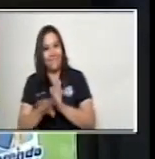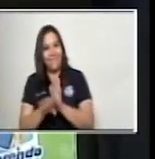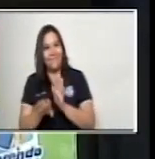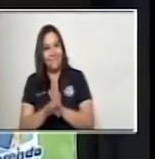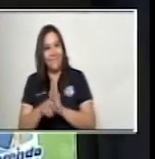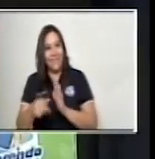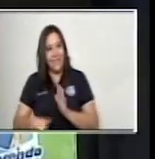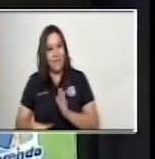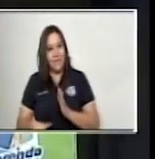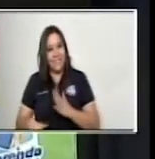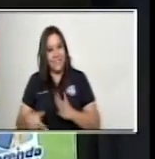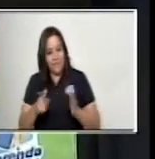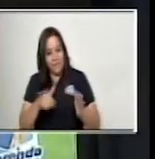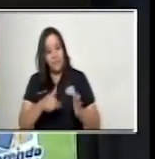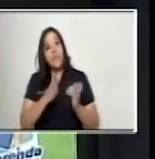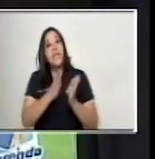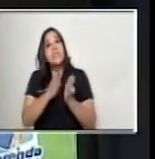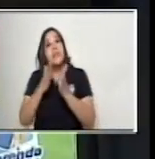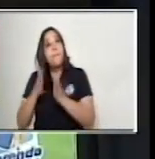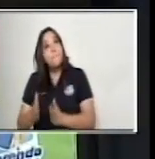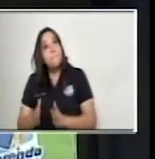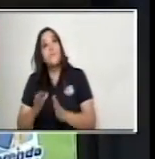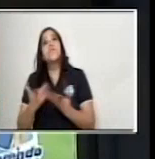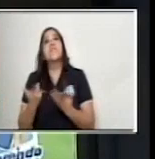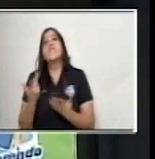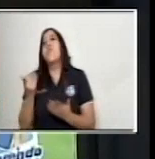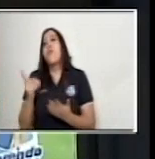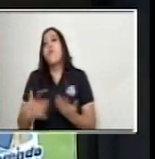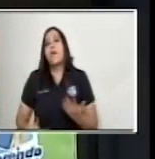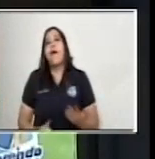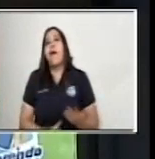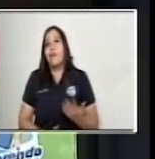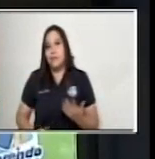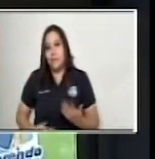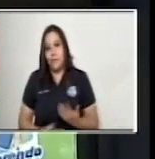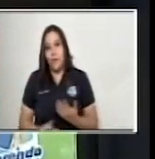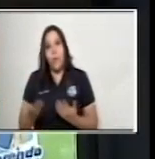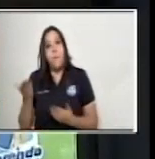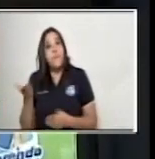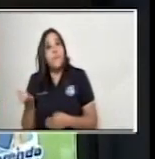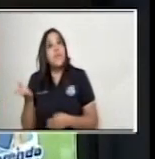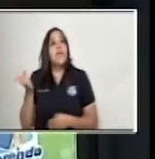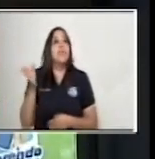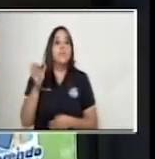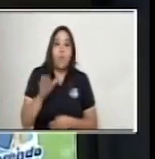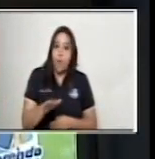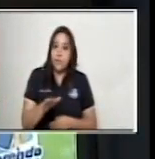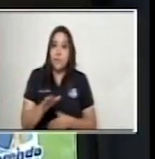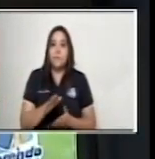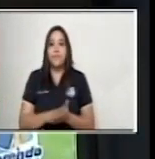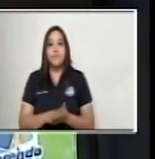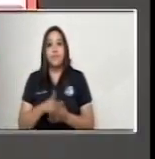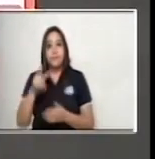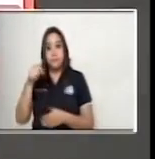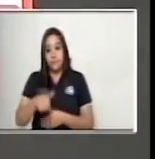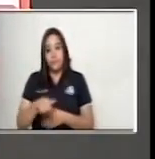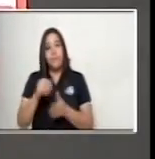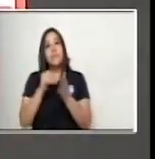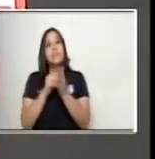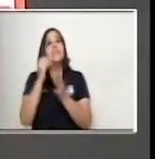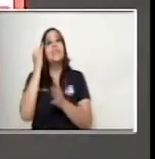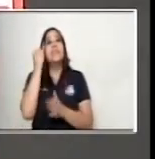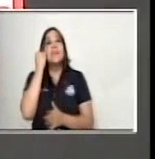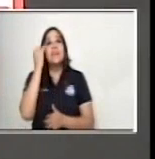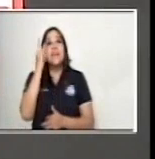Específicamente, este proceso se da en el estómago. Posterior a ello, este quimo